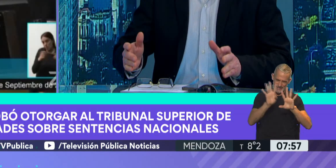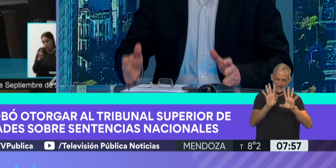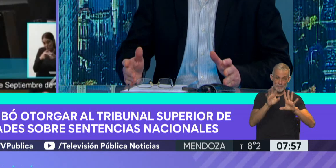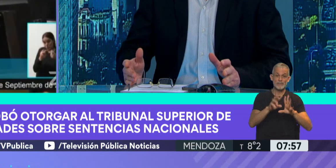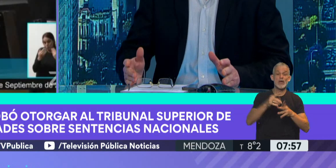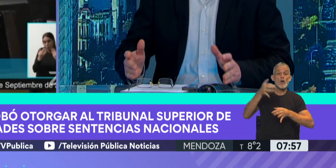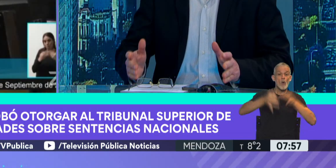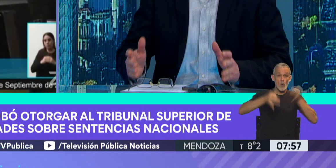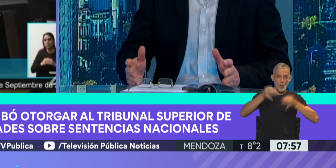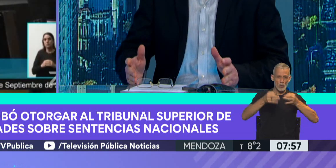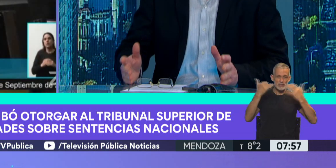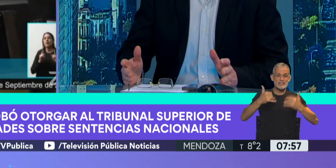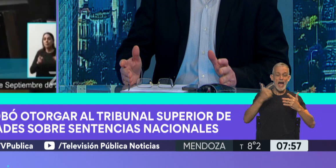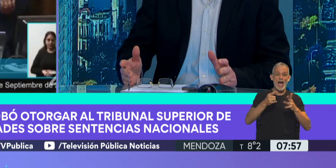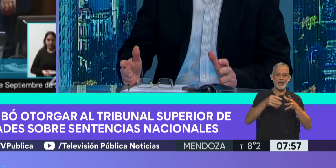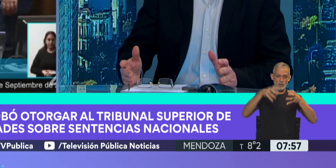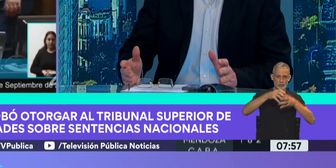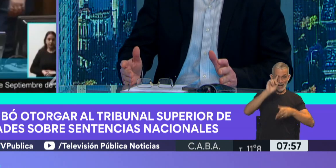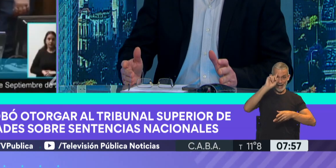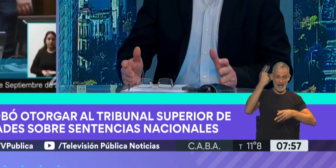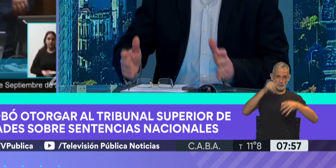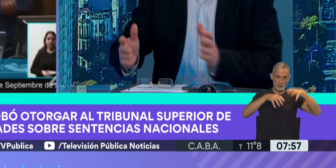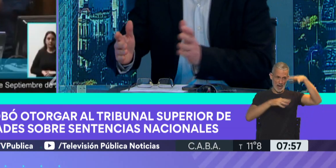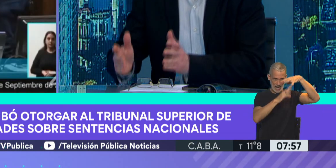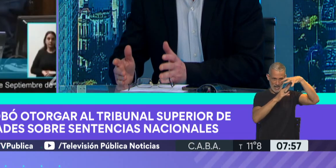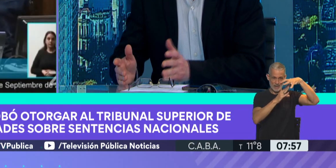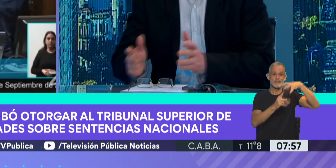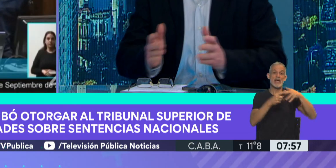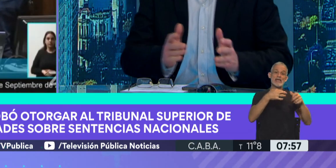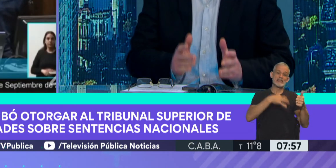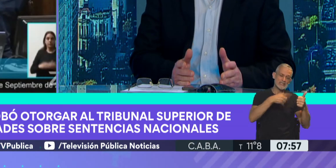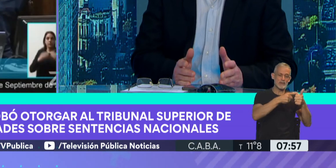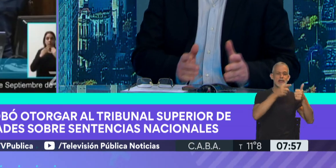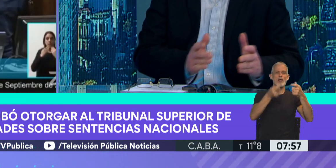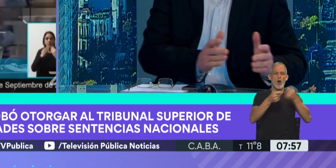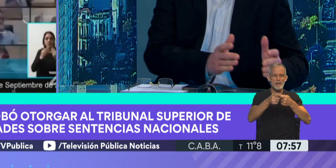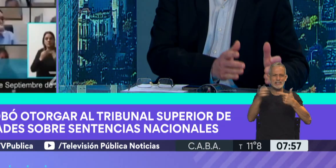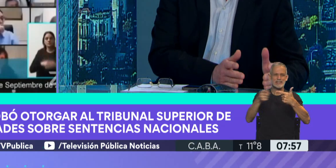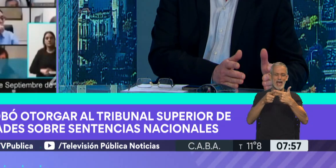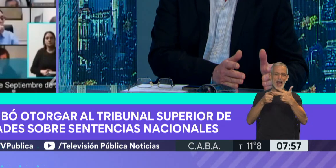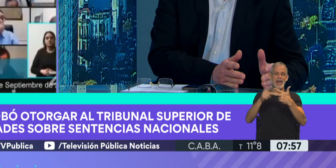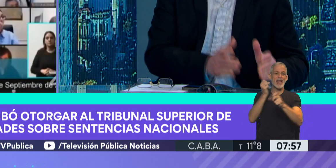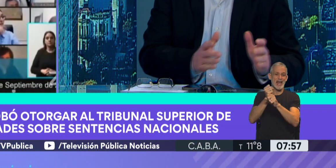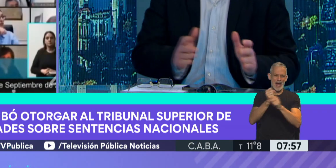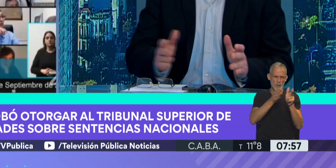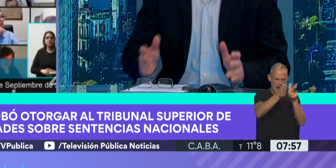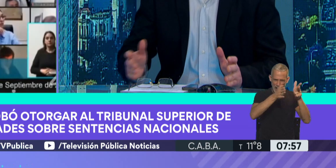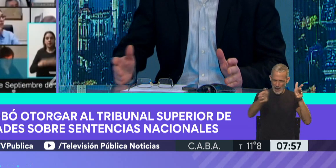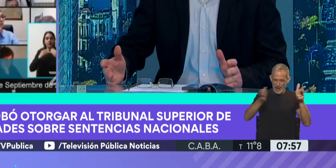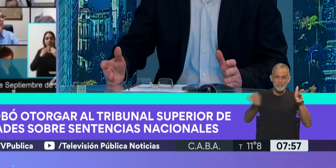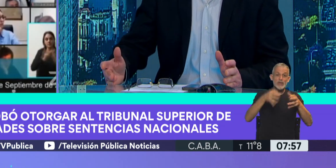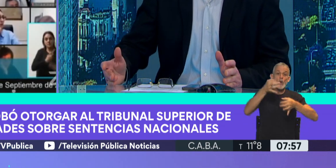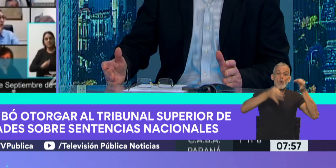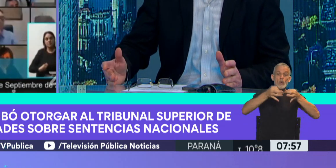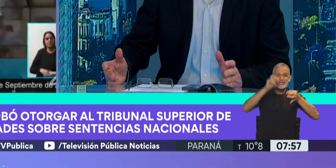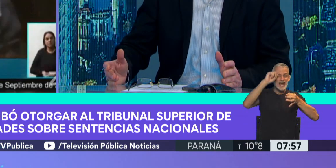la justicia hay un fuero nacional. El fuero civil, el fuero comercial y el fuero laboral son justicias